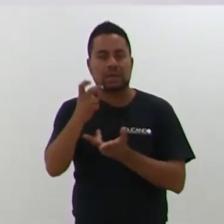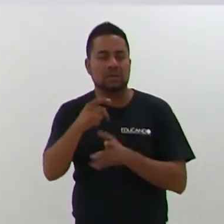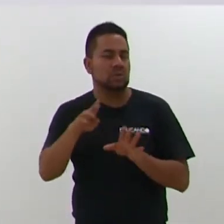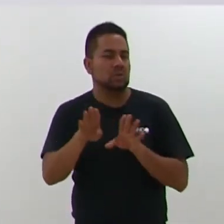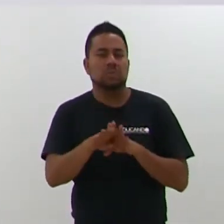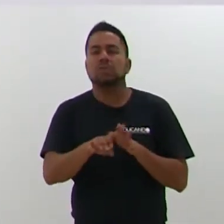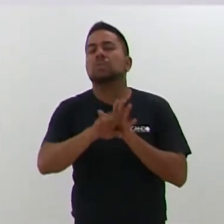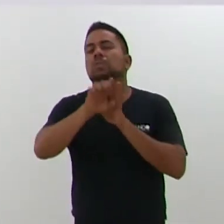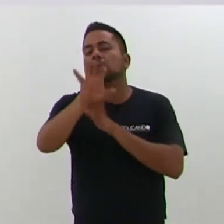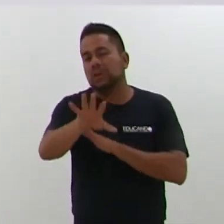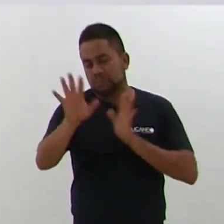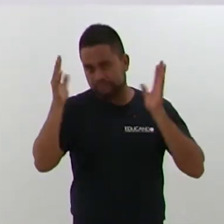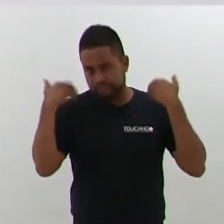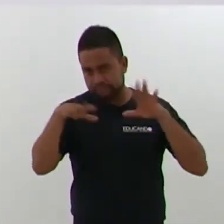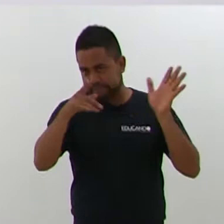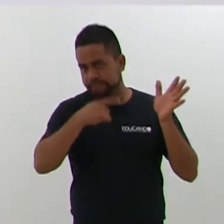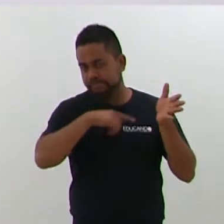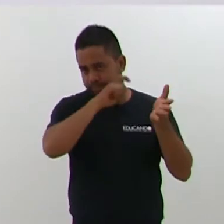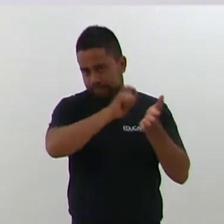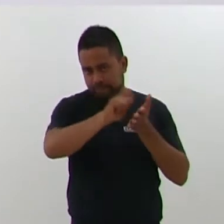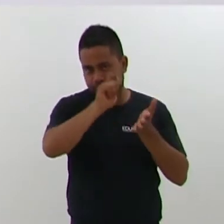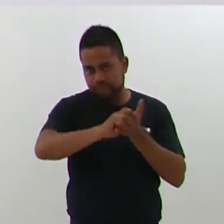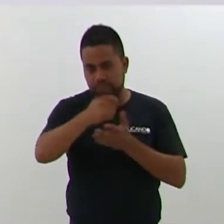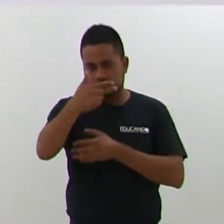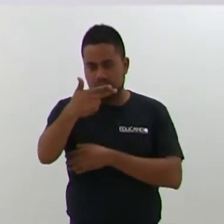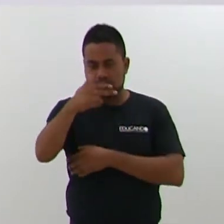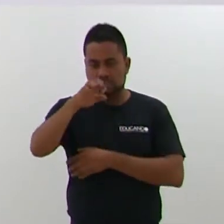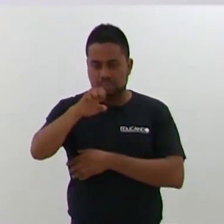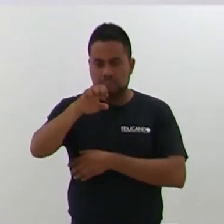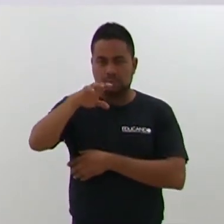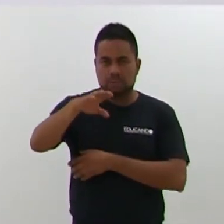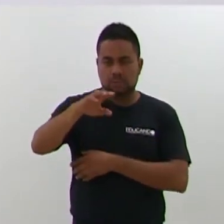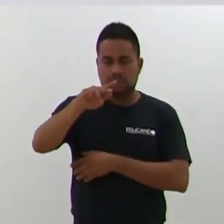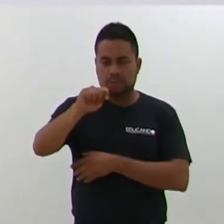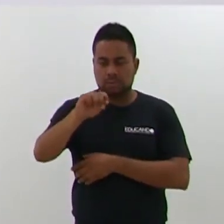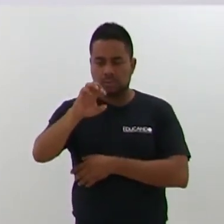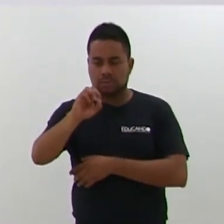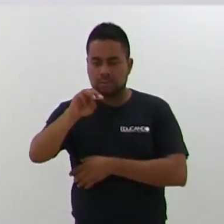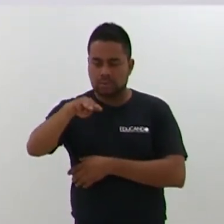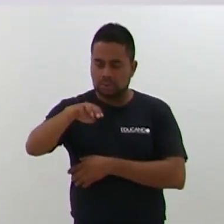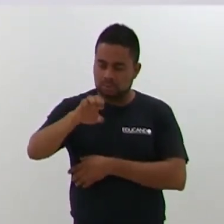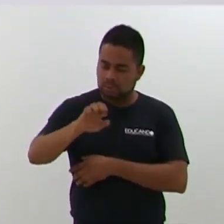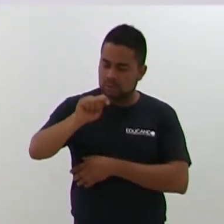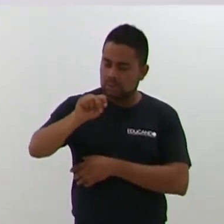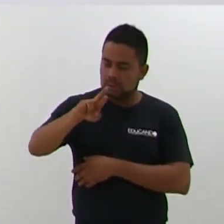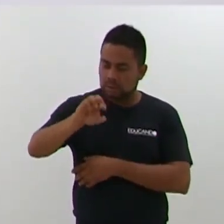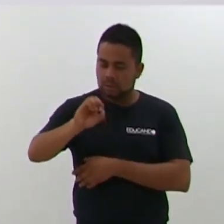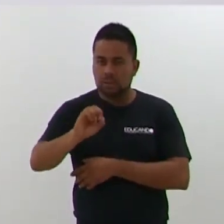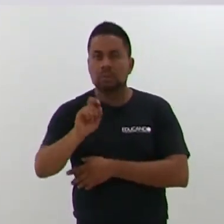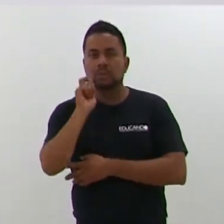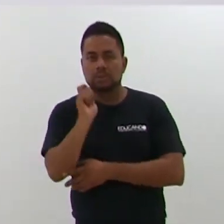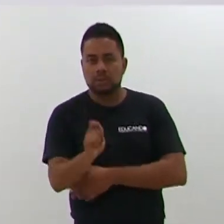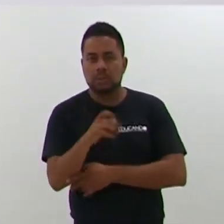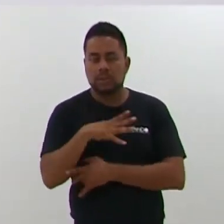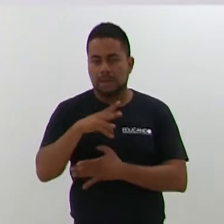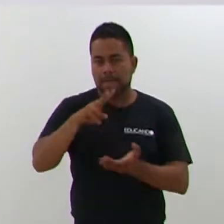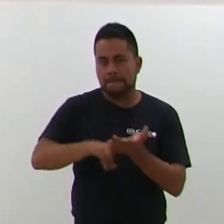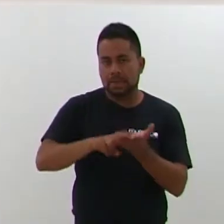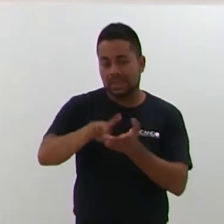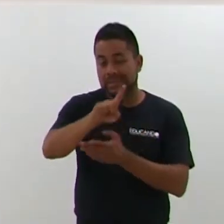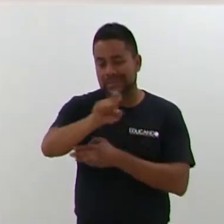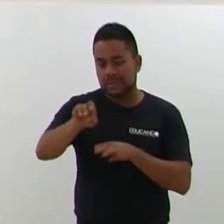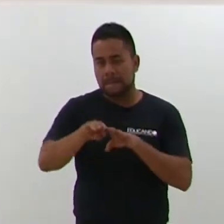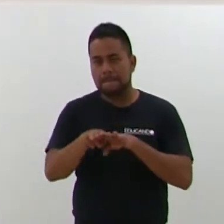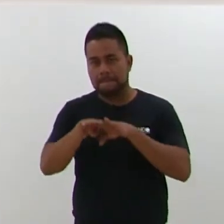por ejemplo, a el hectómetro, ¿verdad? Significa que son 100